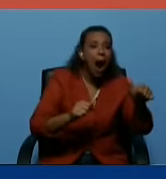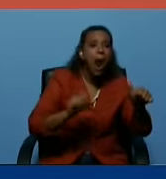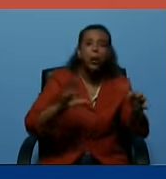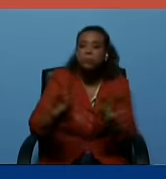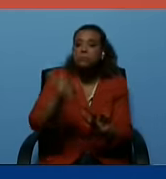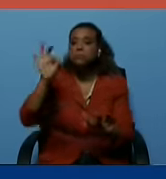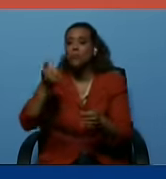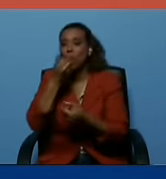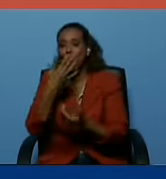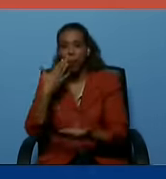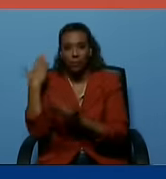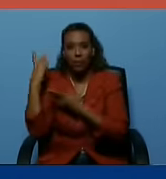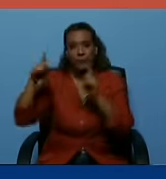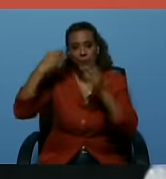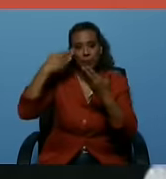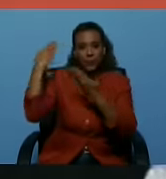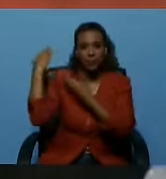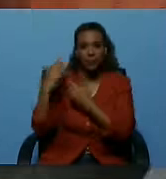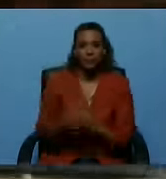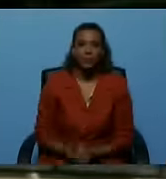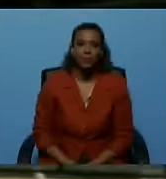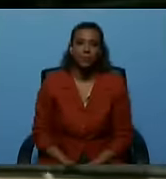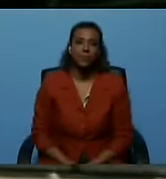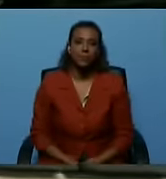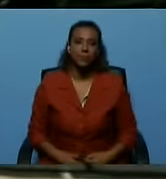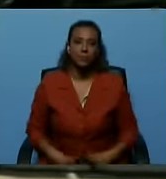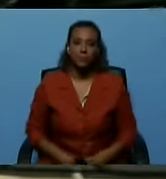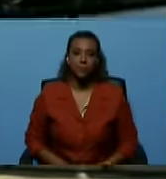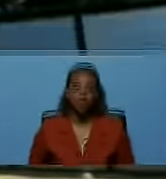bueno. Adelante, video.